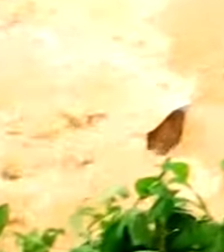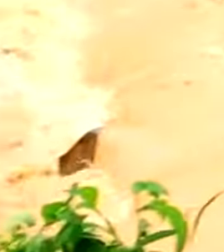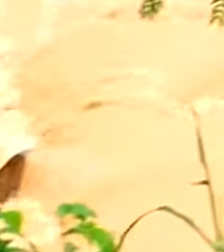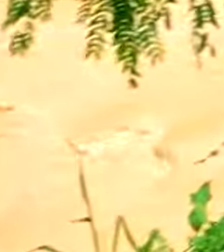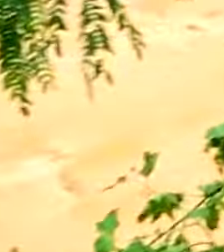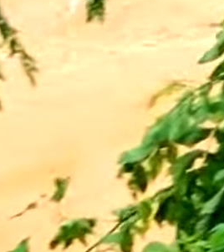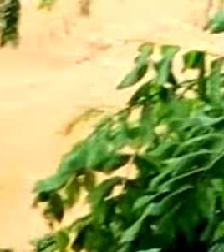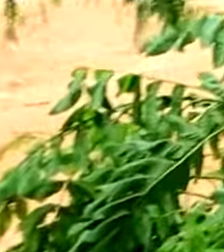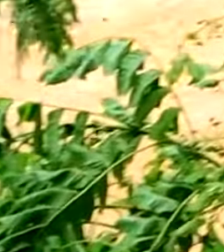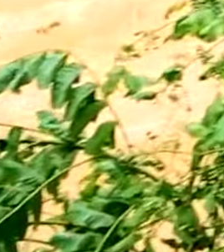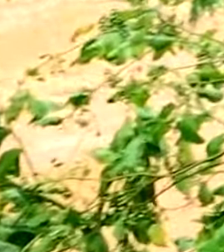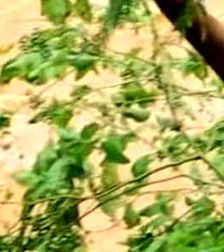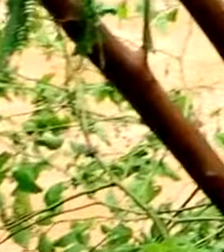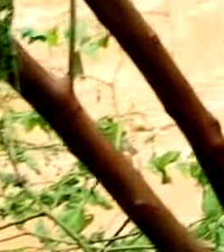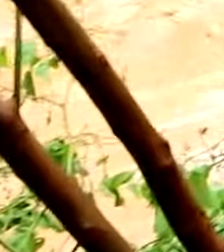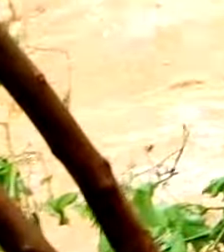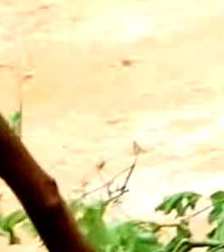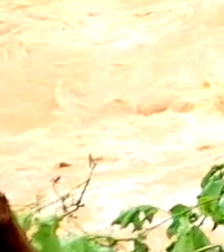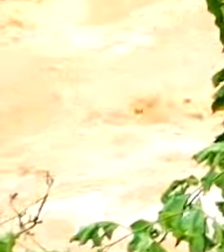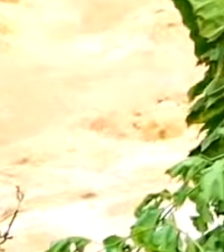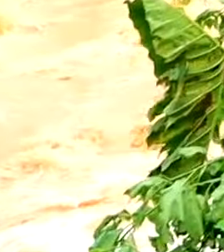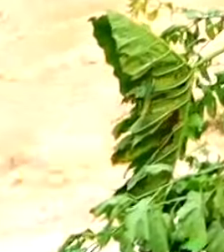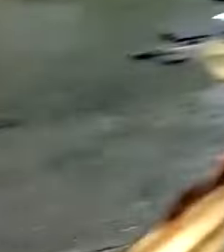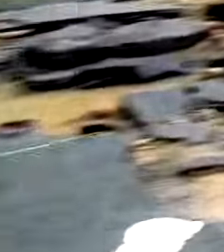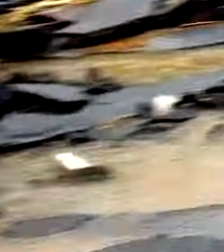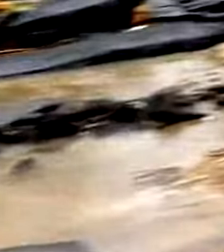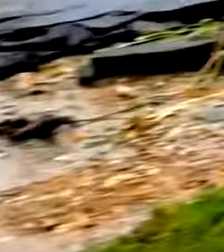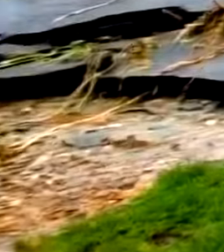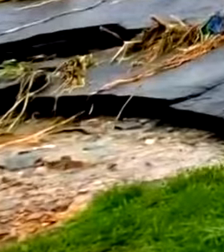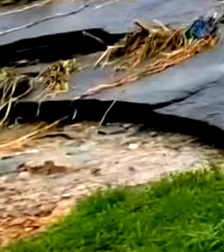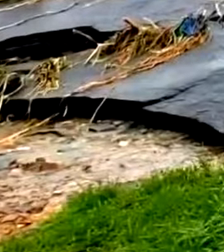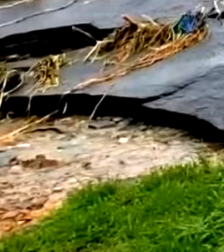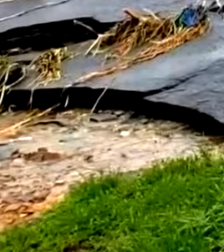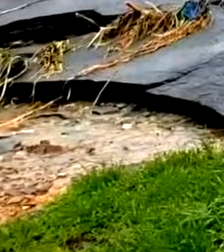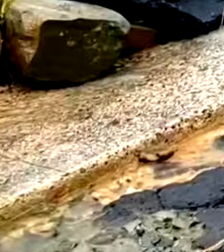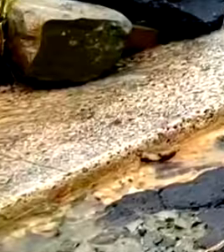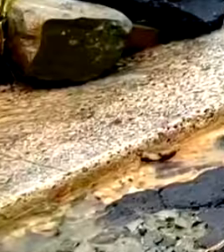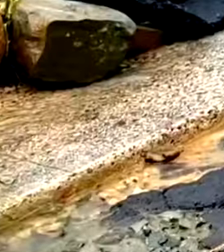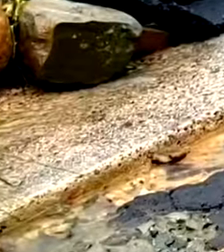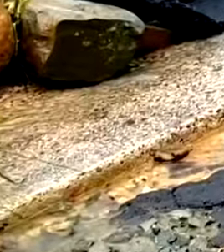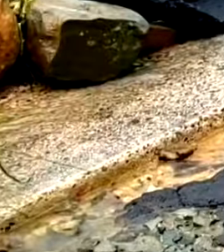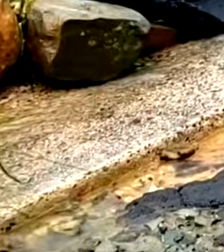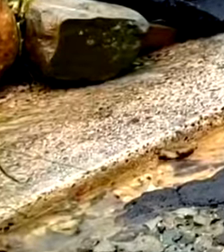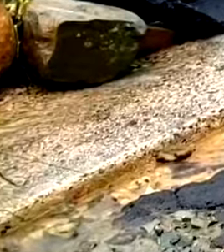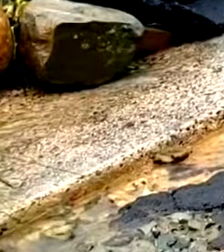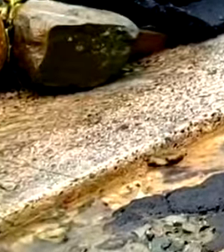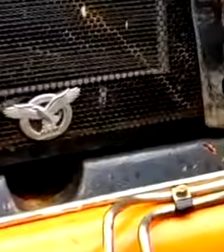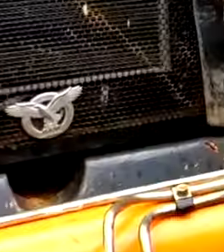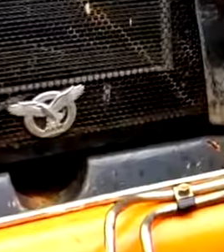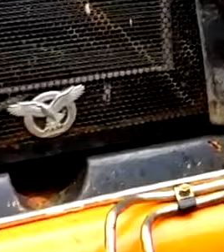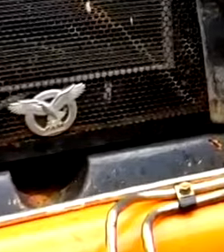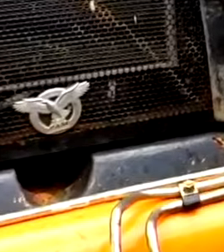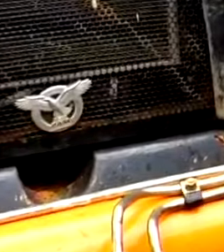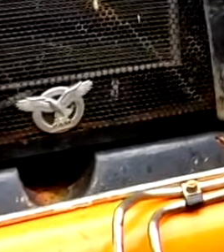una esquinita, no me lo quería perder, se le aprieta el corazón a uno. Y después con esa canción de Pedro